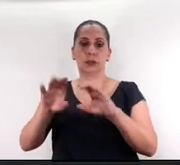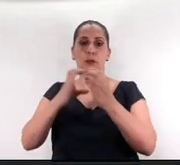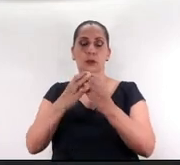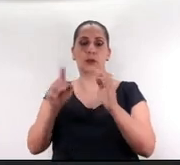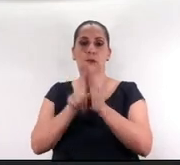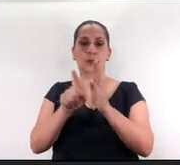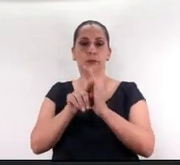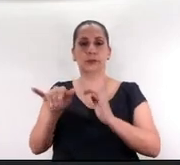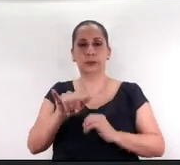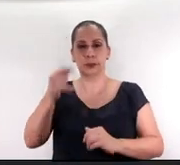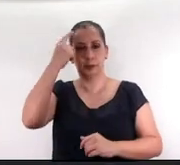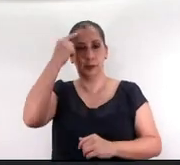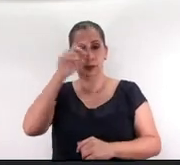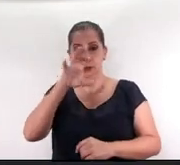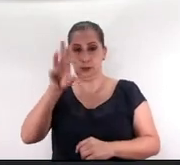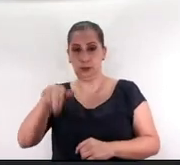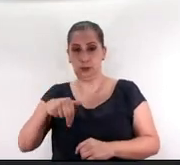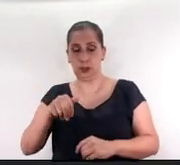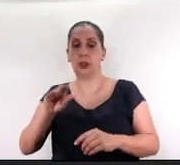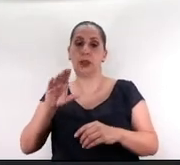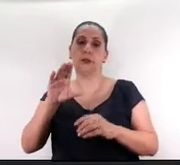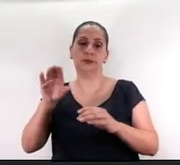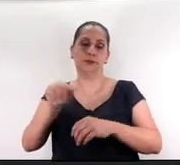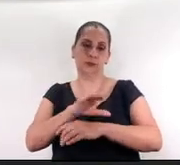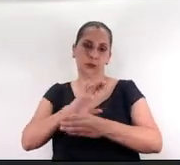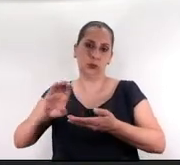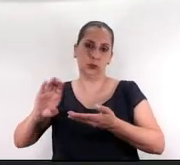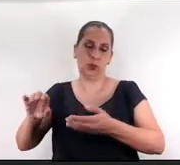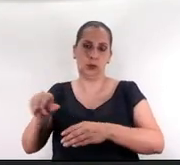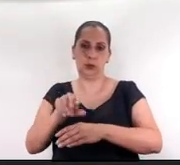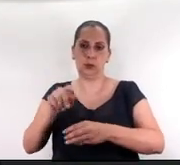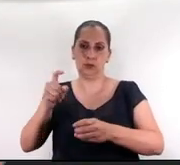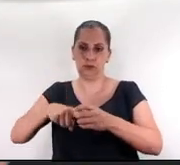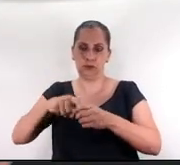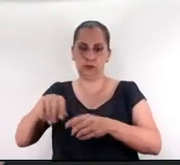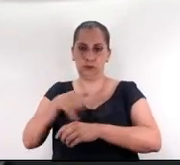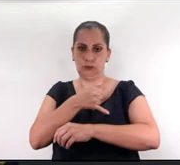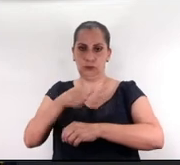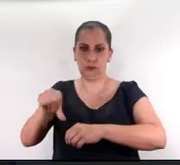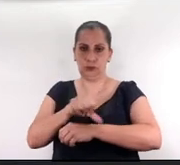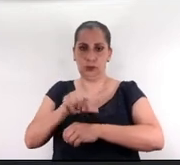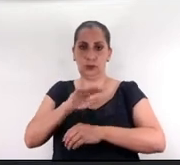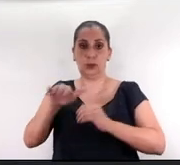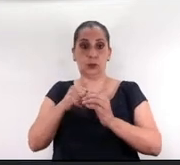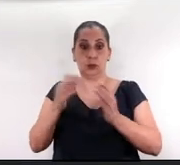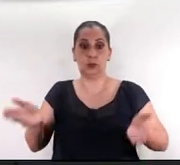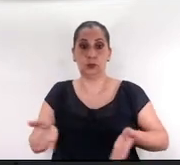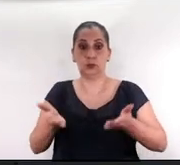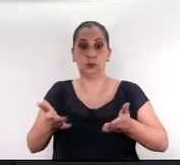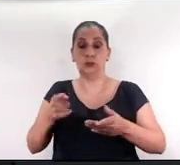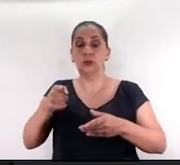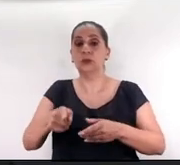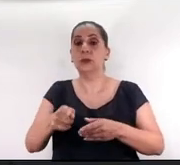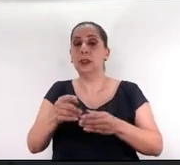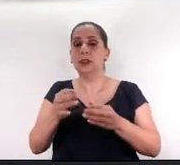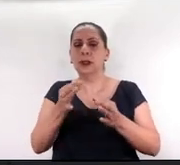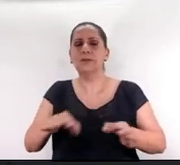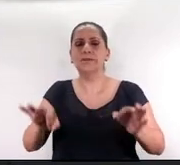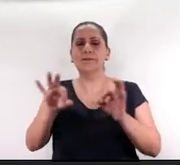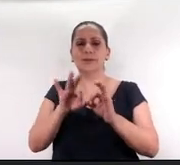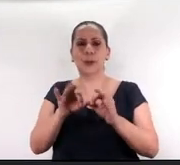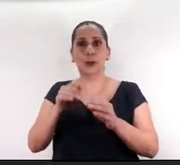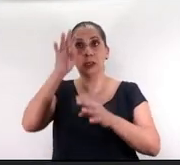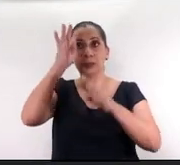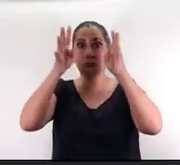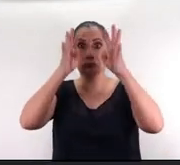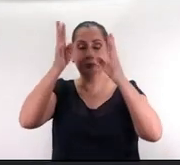Paritaria Pensar en Costa Rica del Colegio Federado de Ingenieros y Arquitectos, a los promotores de esta importante iniciativa